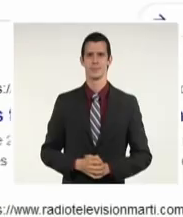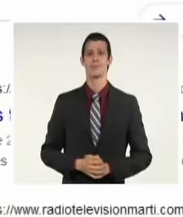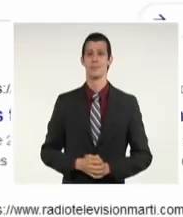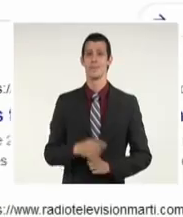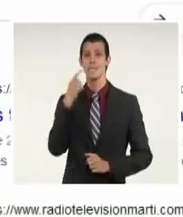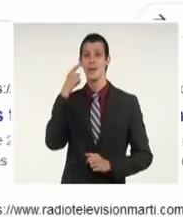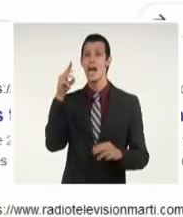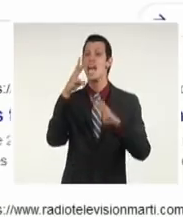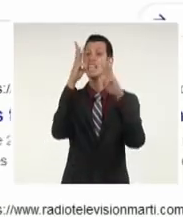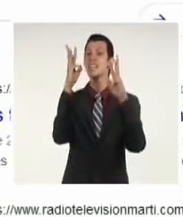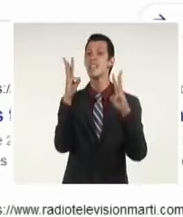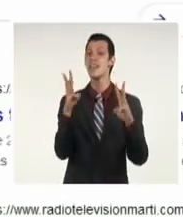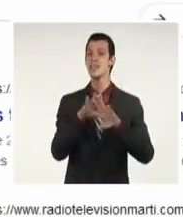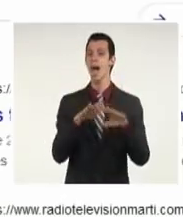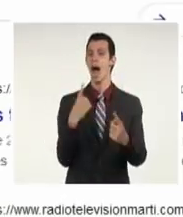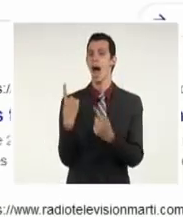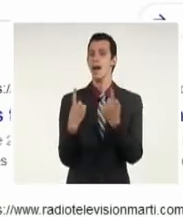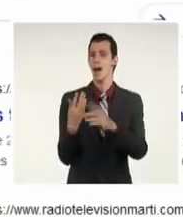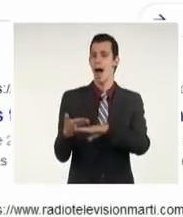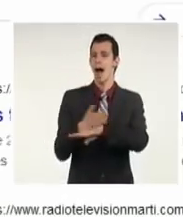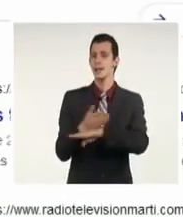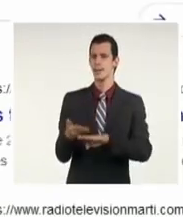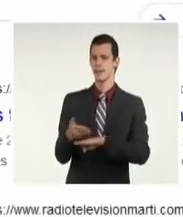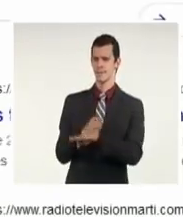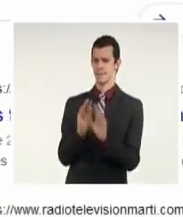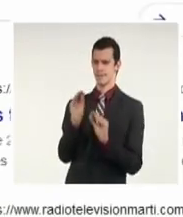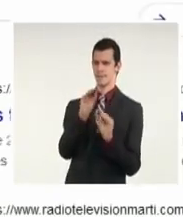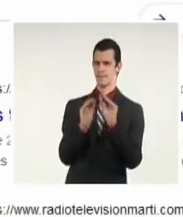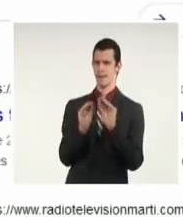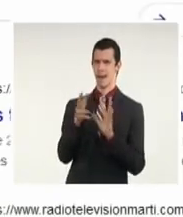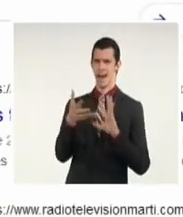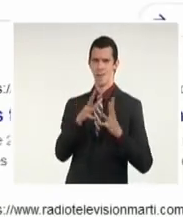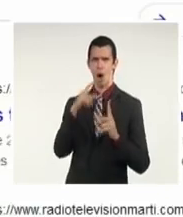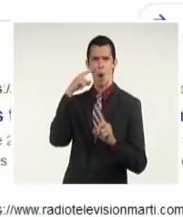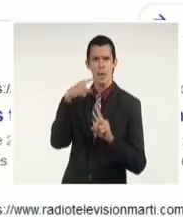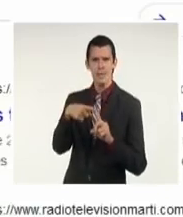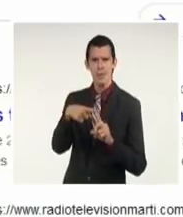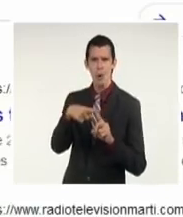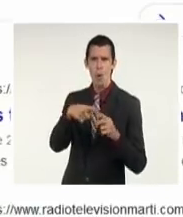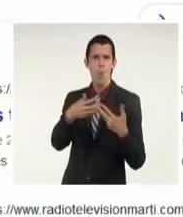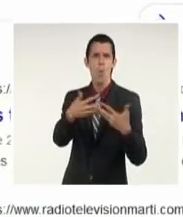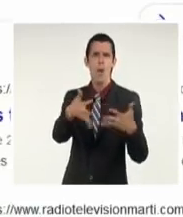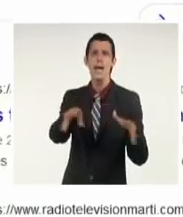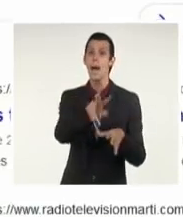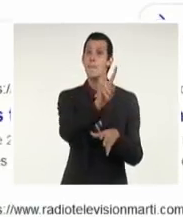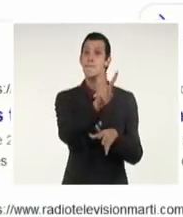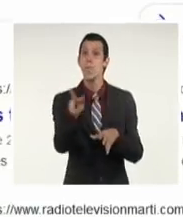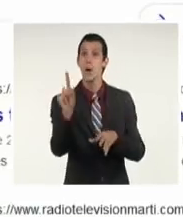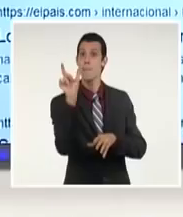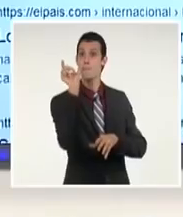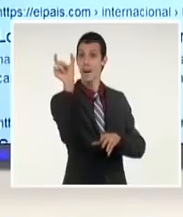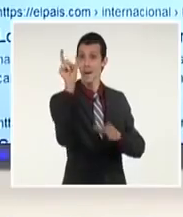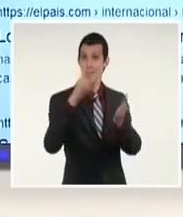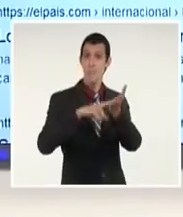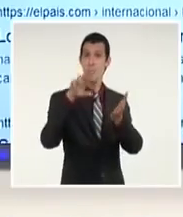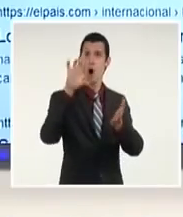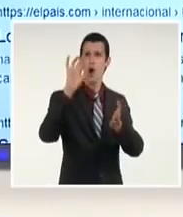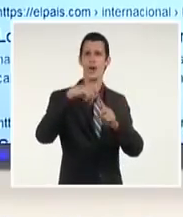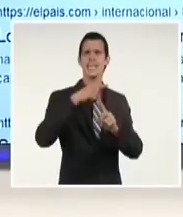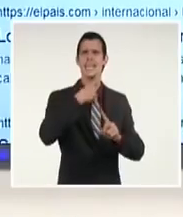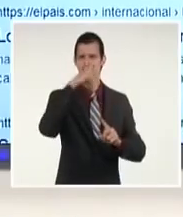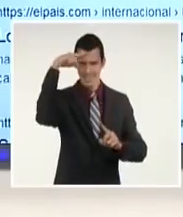Europa, aquí está, nuevamente. Aparece la información sobre nuestro país. Es evidente